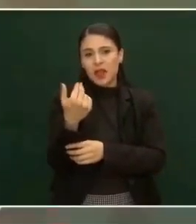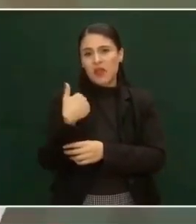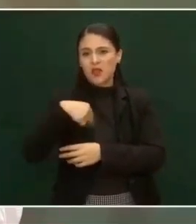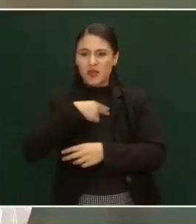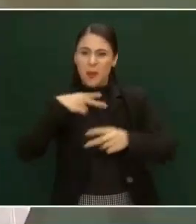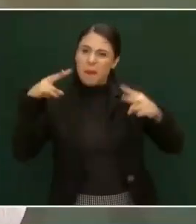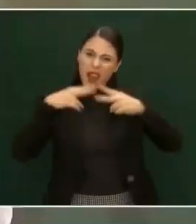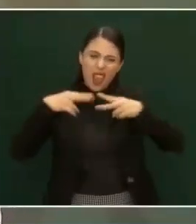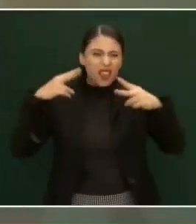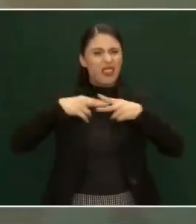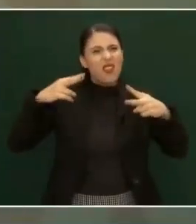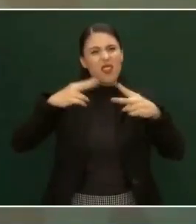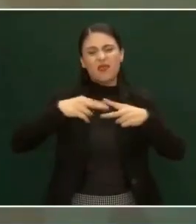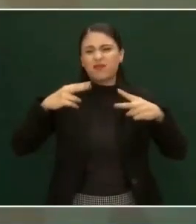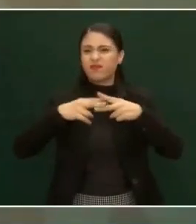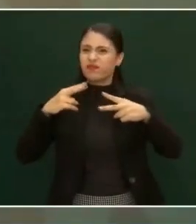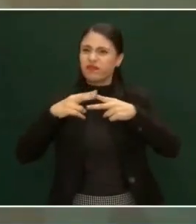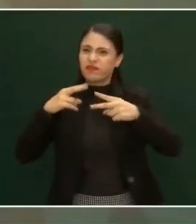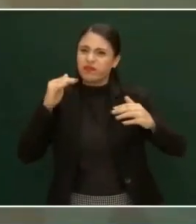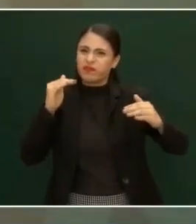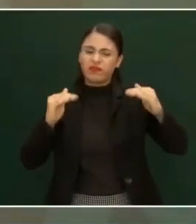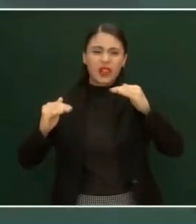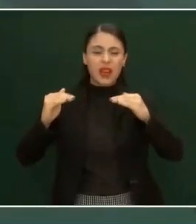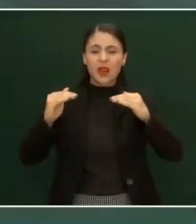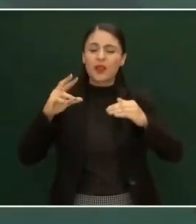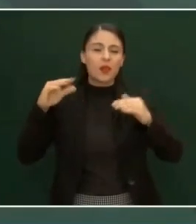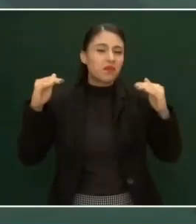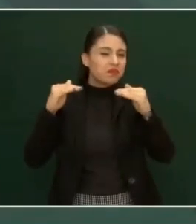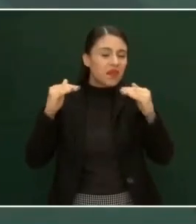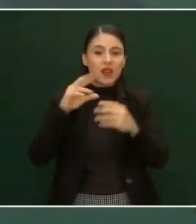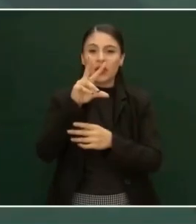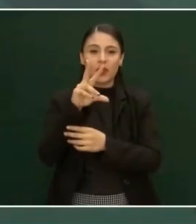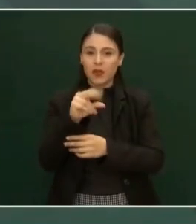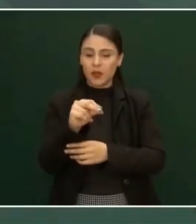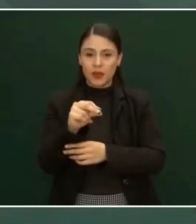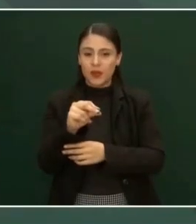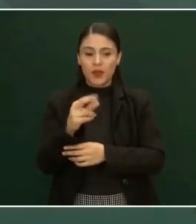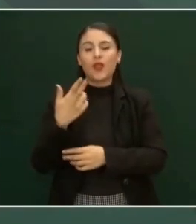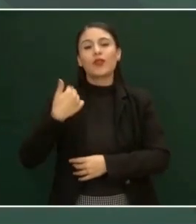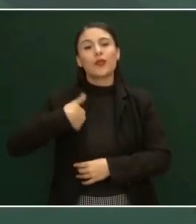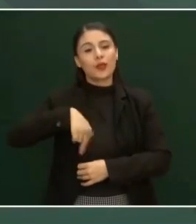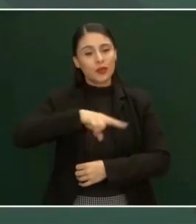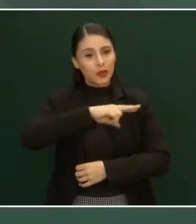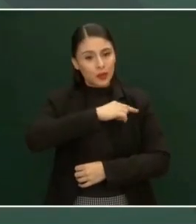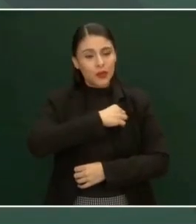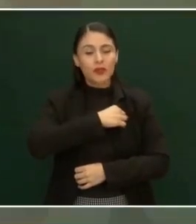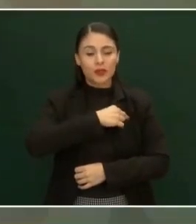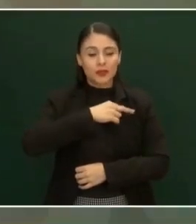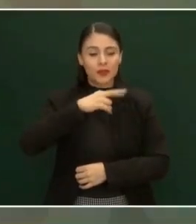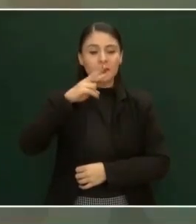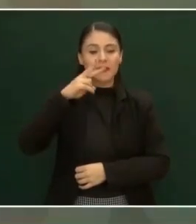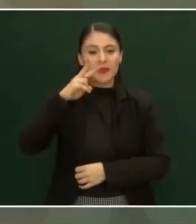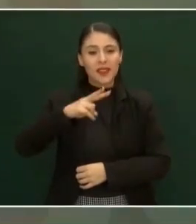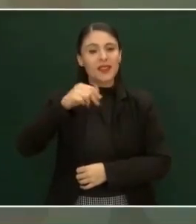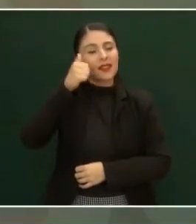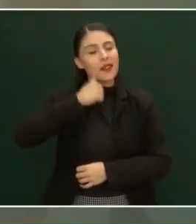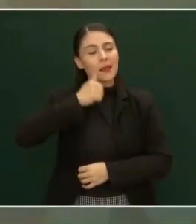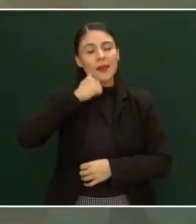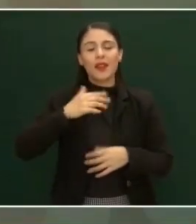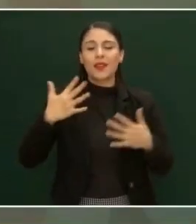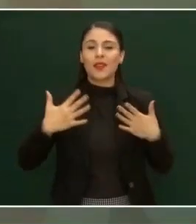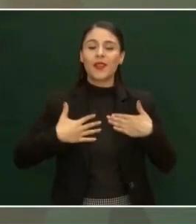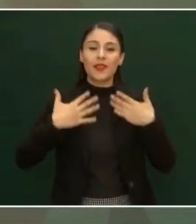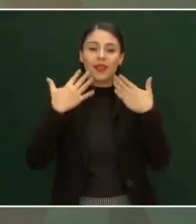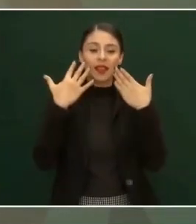a que haya confrontación nosotros le tenemos mucha confianza